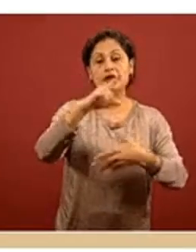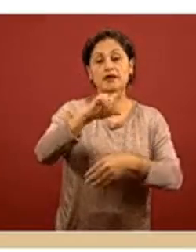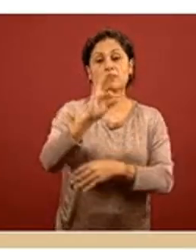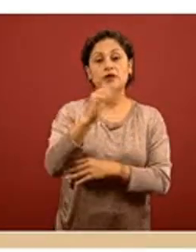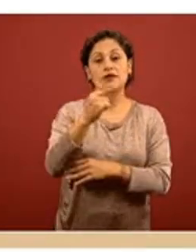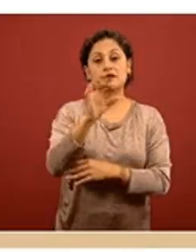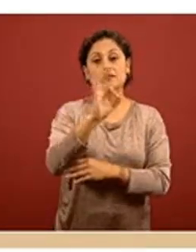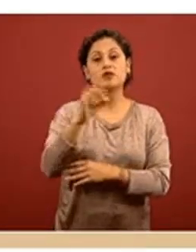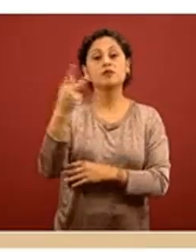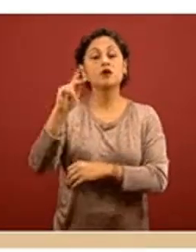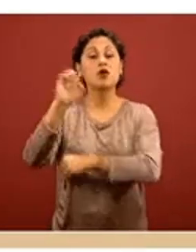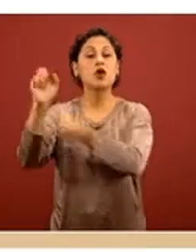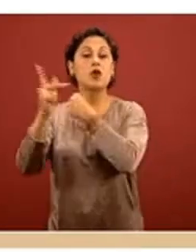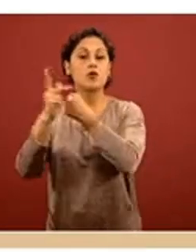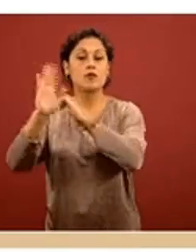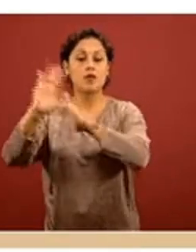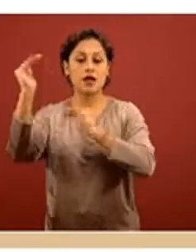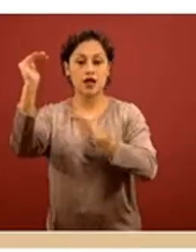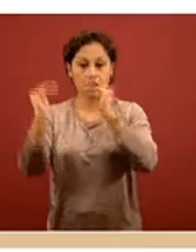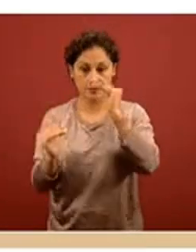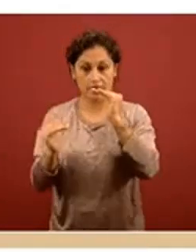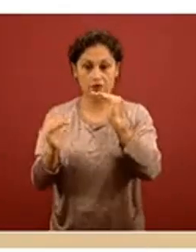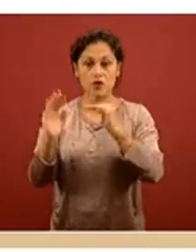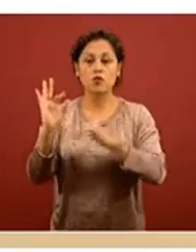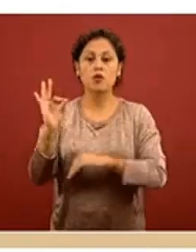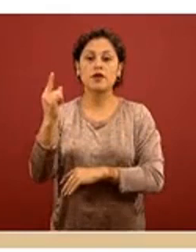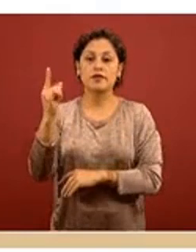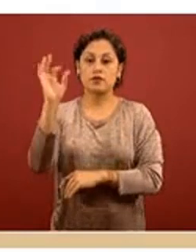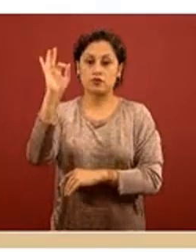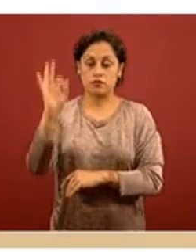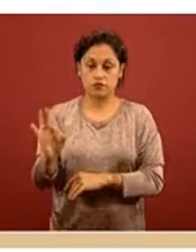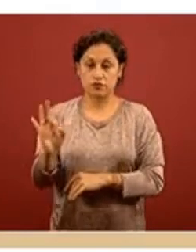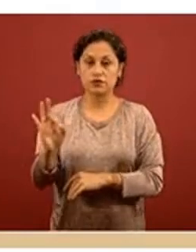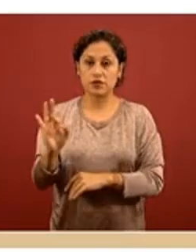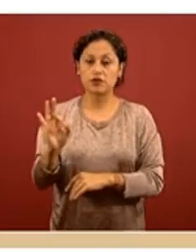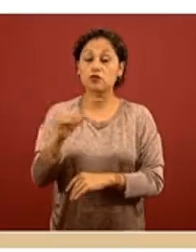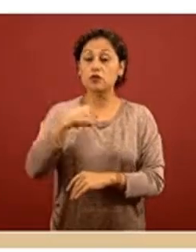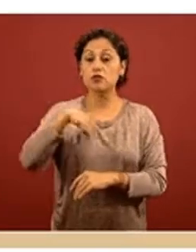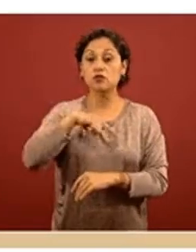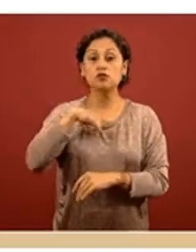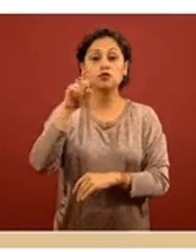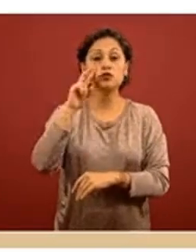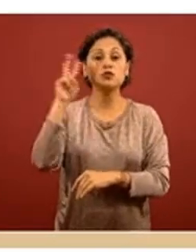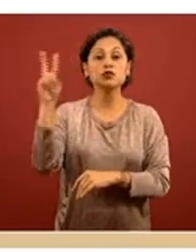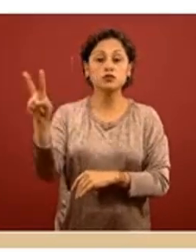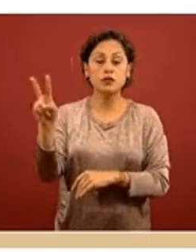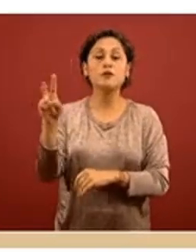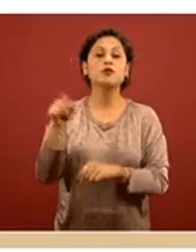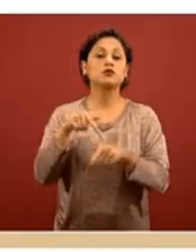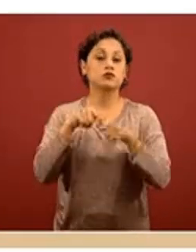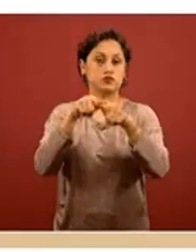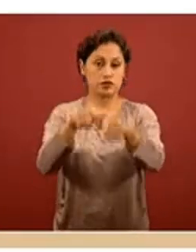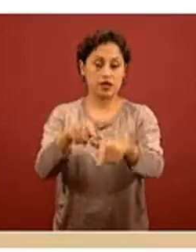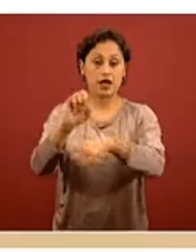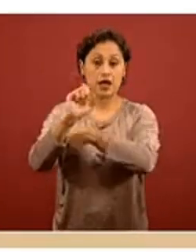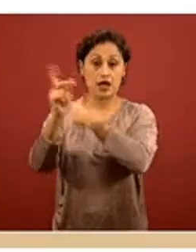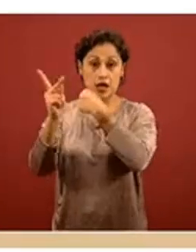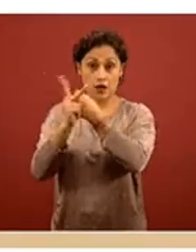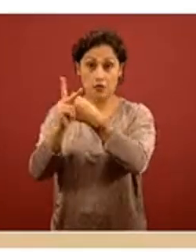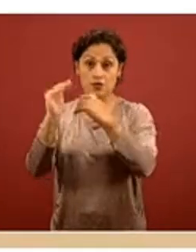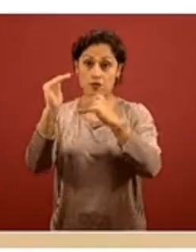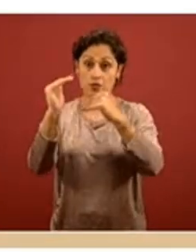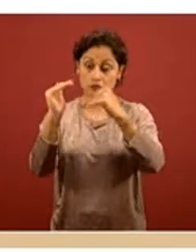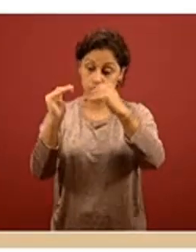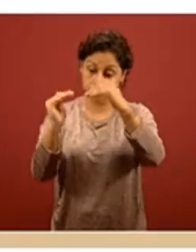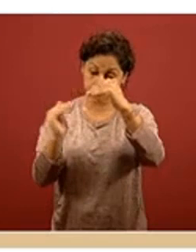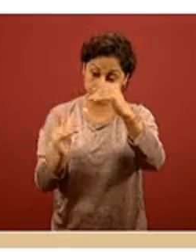un 41%, y la expectativa o lo que vamos a ver es cómo la región europea va a continuar contrayéndose, y esto va a estar